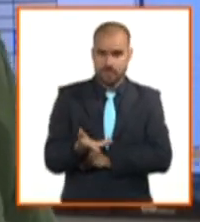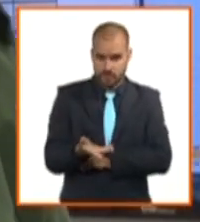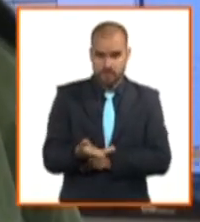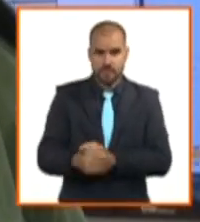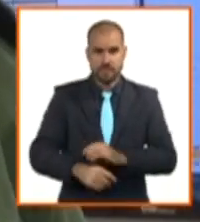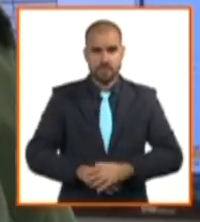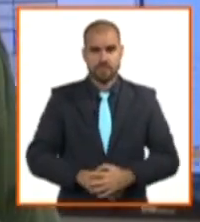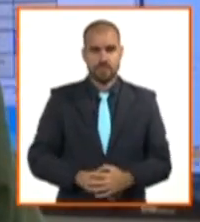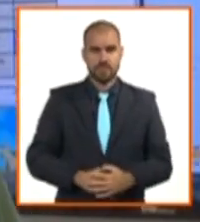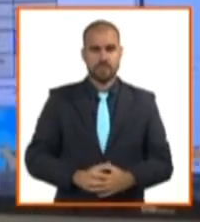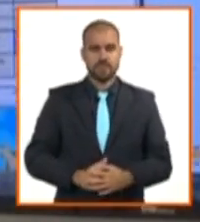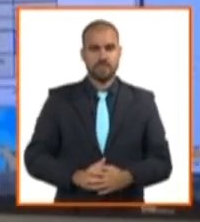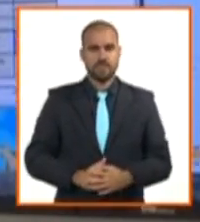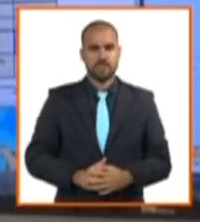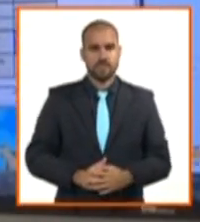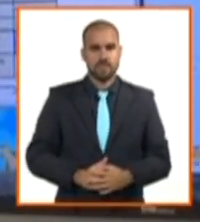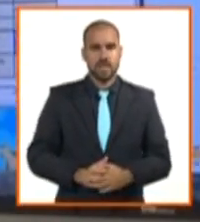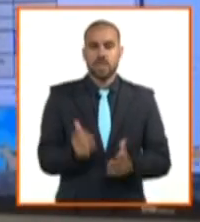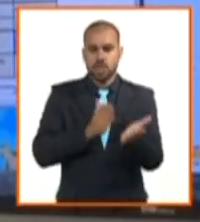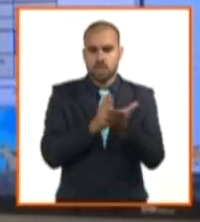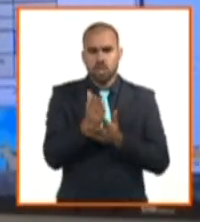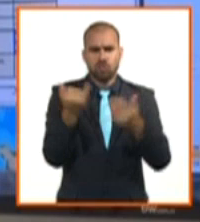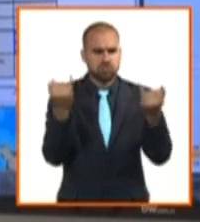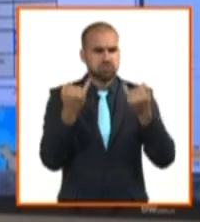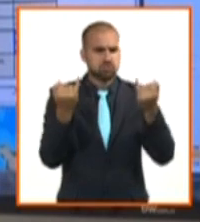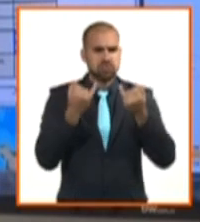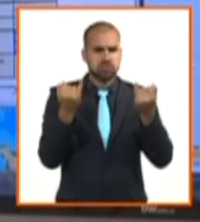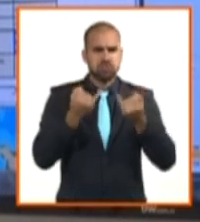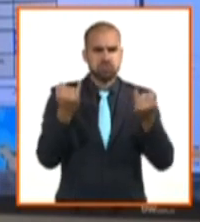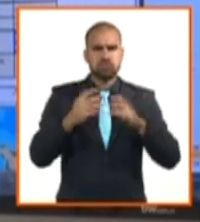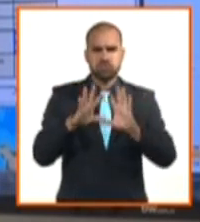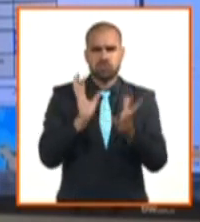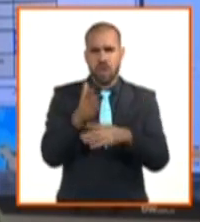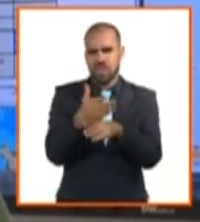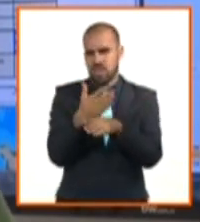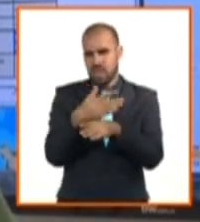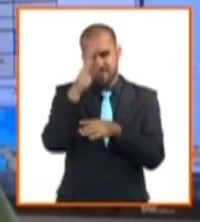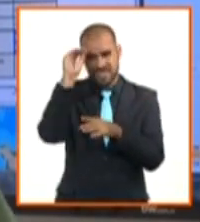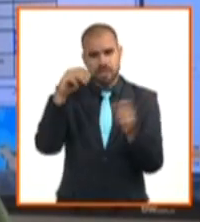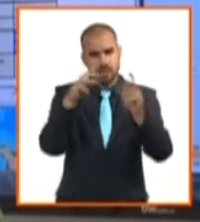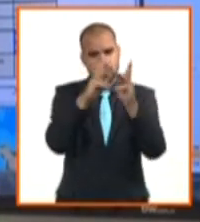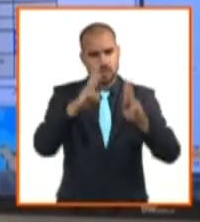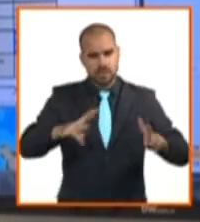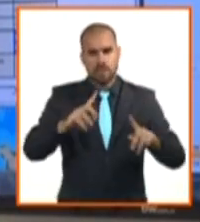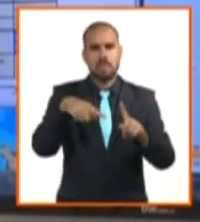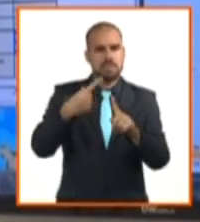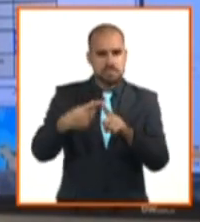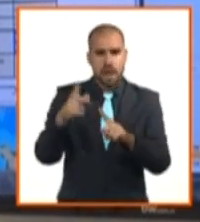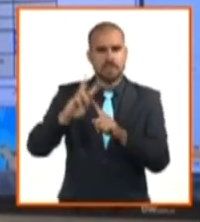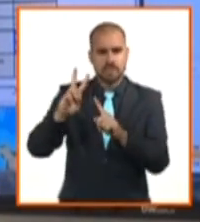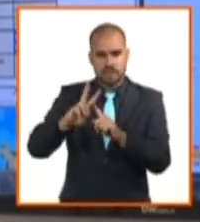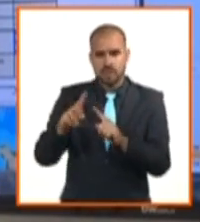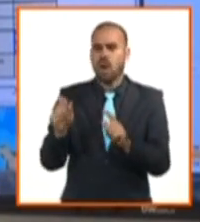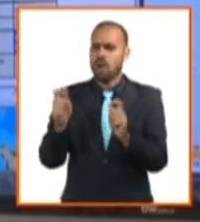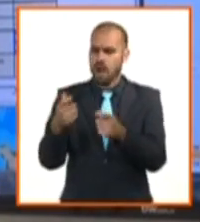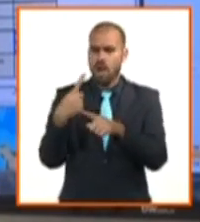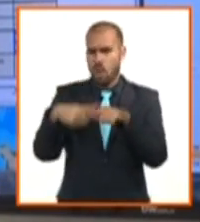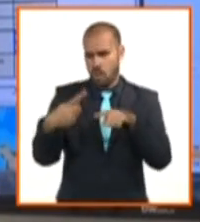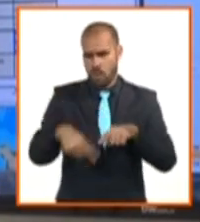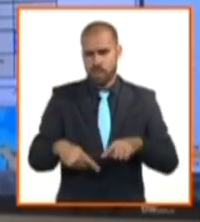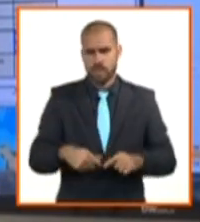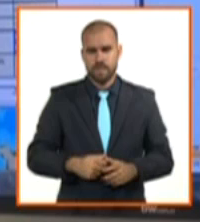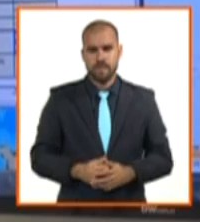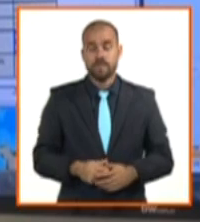mantenerse informado a través de los medios de comunicación y los perfiles oficiales de las redes sociales y cumplir